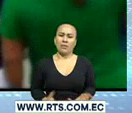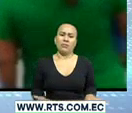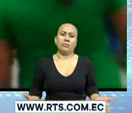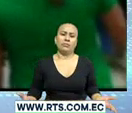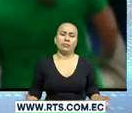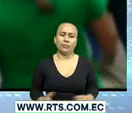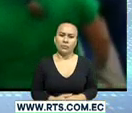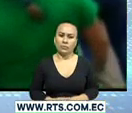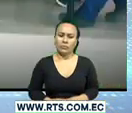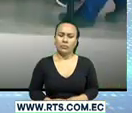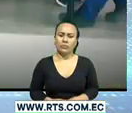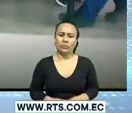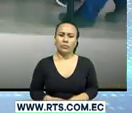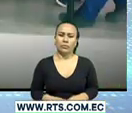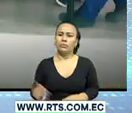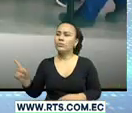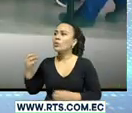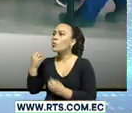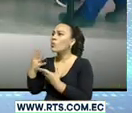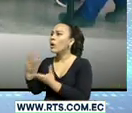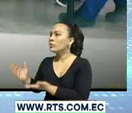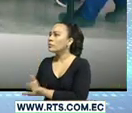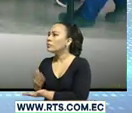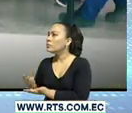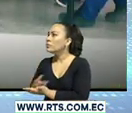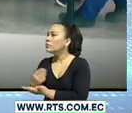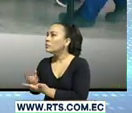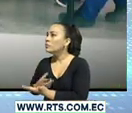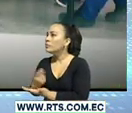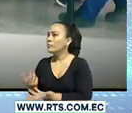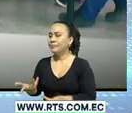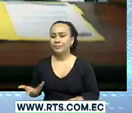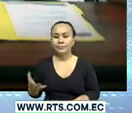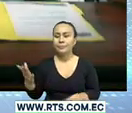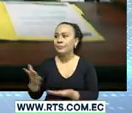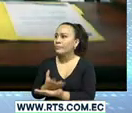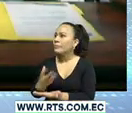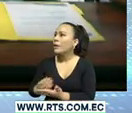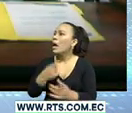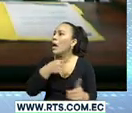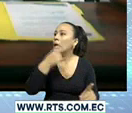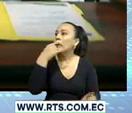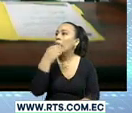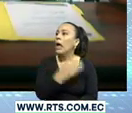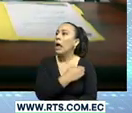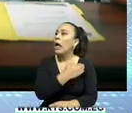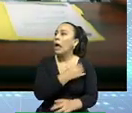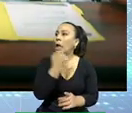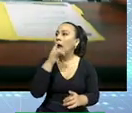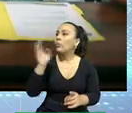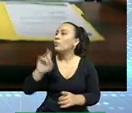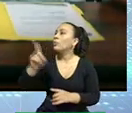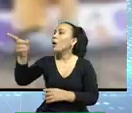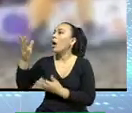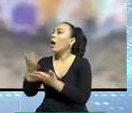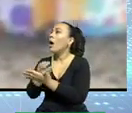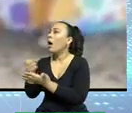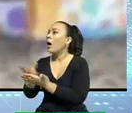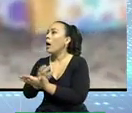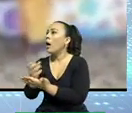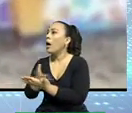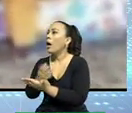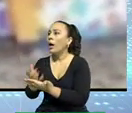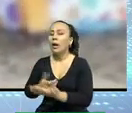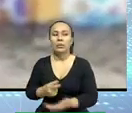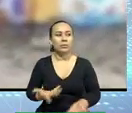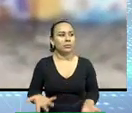burritos nos va a dar? Si son mellizos, trillizos o un solo burrito. Oiga, pero los niños... Espere, que ya está otra burrita ahí acompañándola a la burra. Hay otra